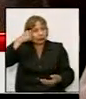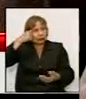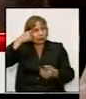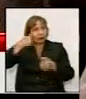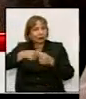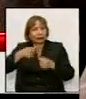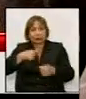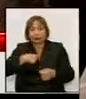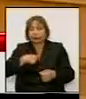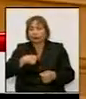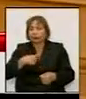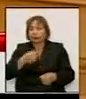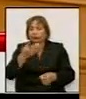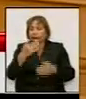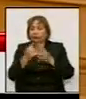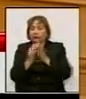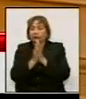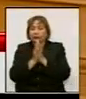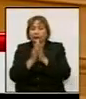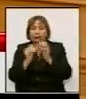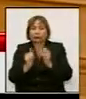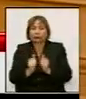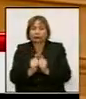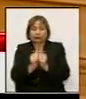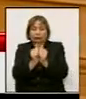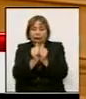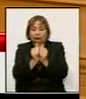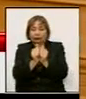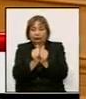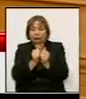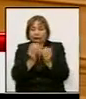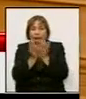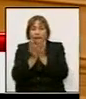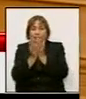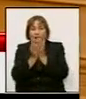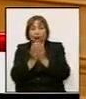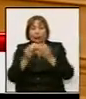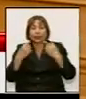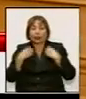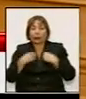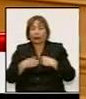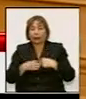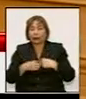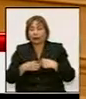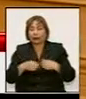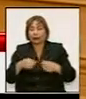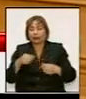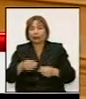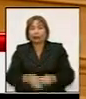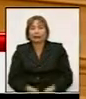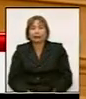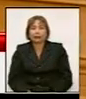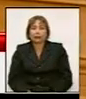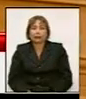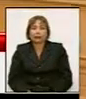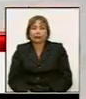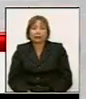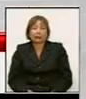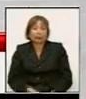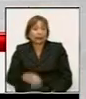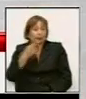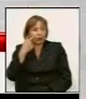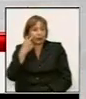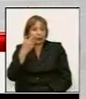él me pidió que lo acompañara, yo como estudiante de Derecho en el Congreso, en el Senado, y ahí pude